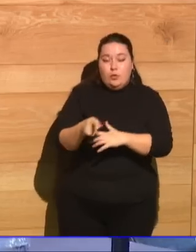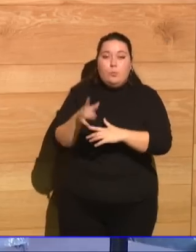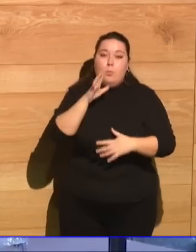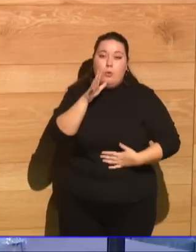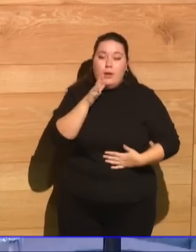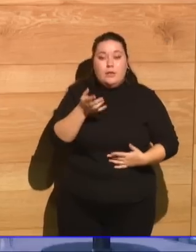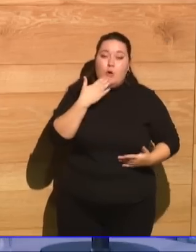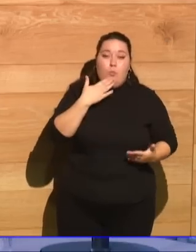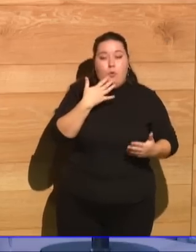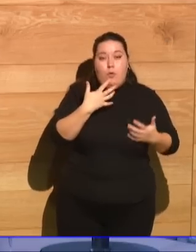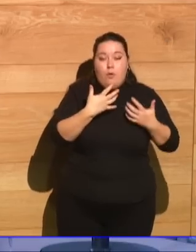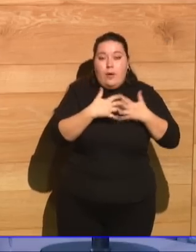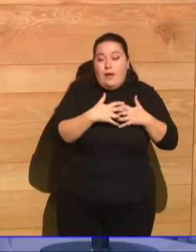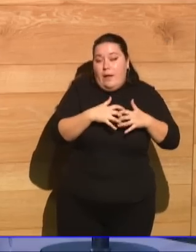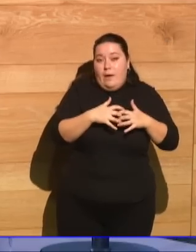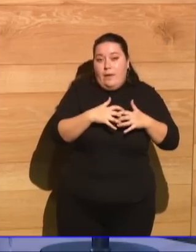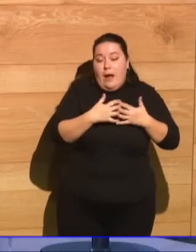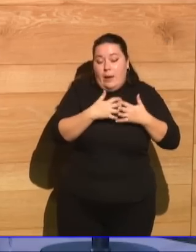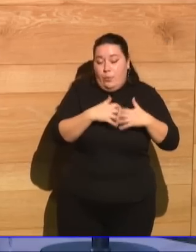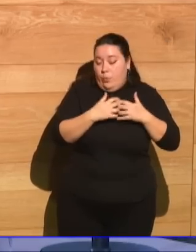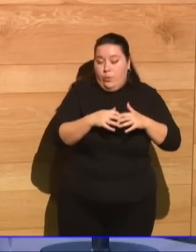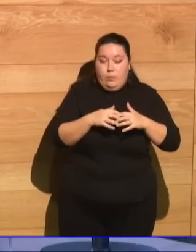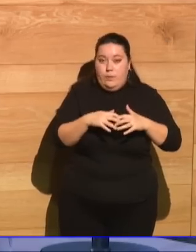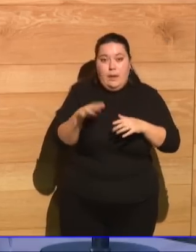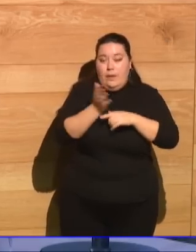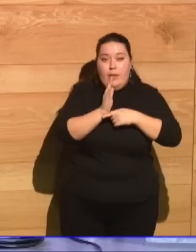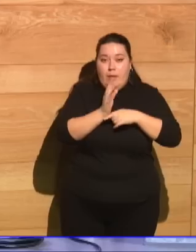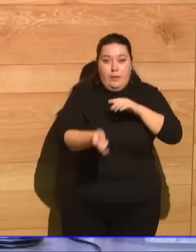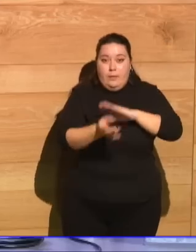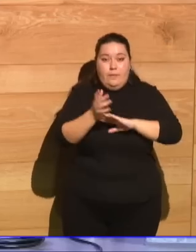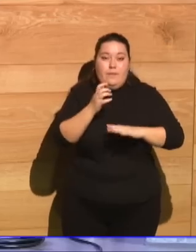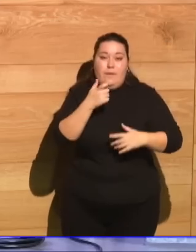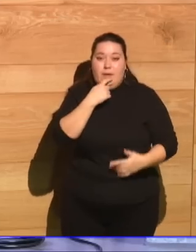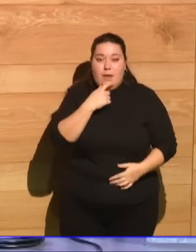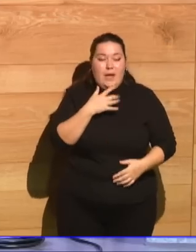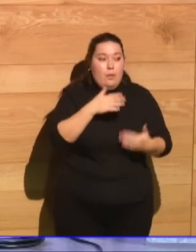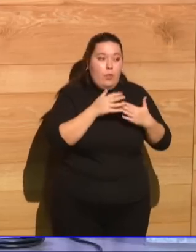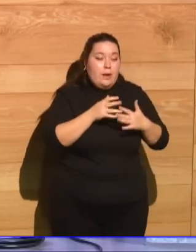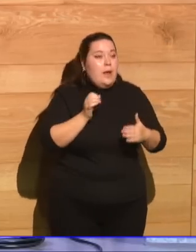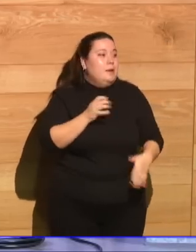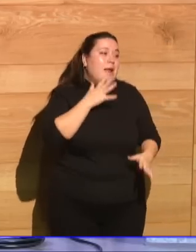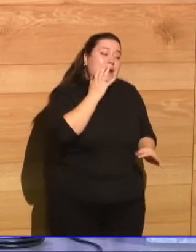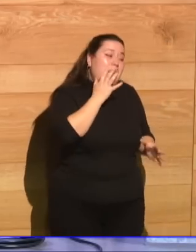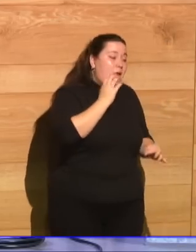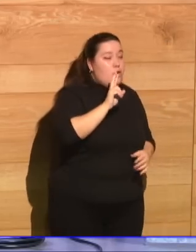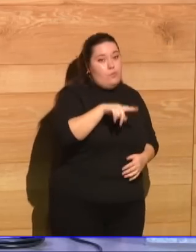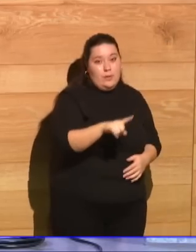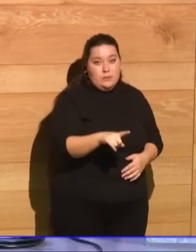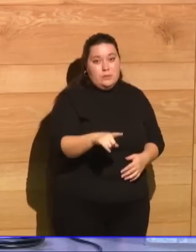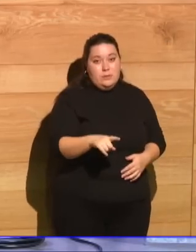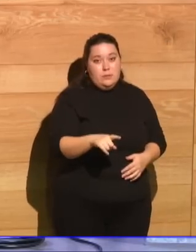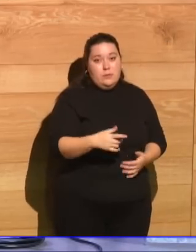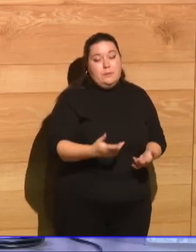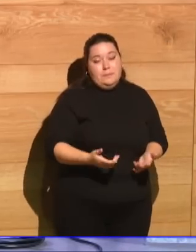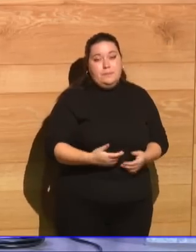inventan digamos, la filmografía británica moderna de alguna forma, ¿no? No creo que eso sea muy real, en realidad, aunque a él le convenga decirlo. Hay que